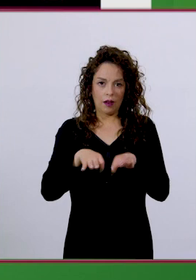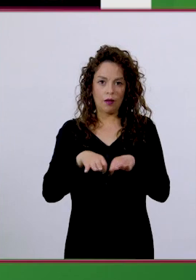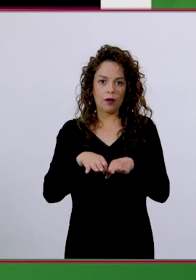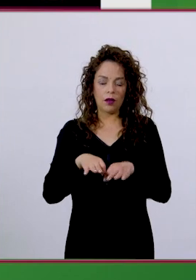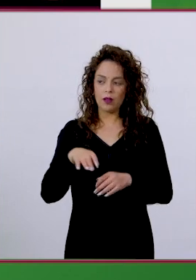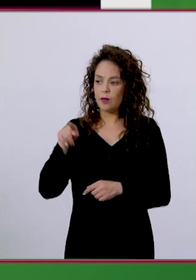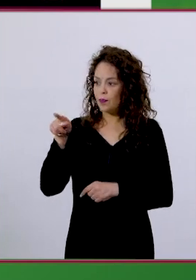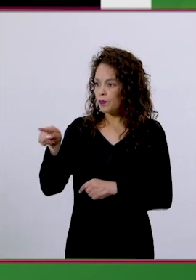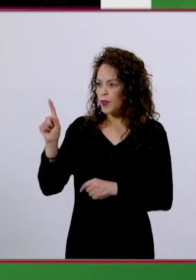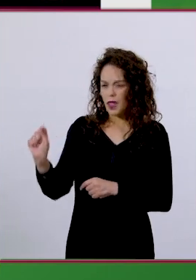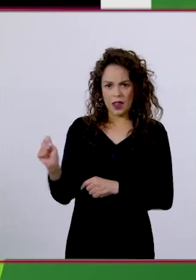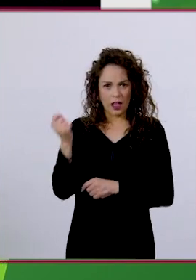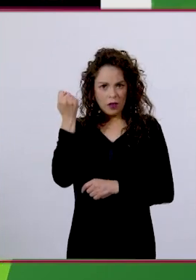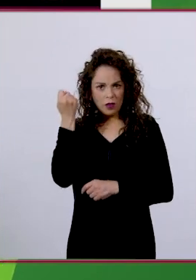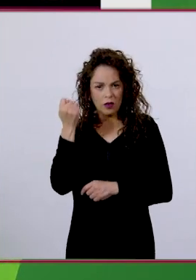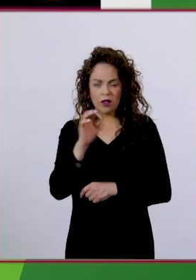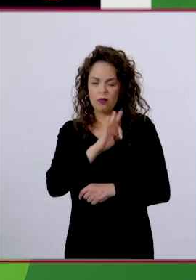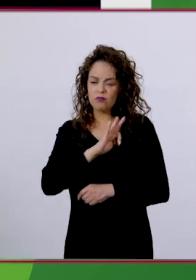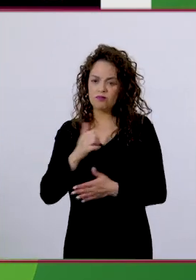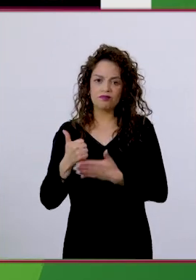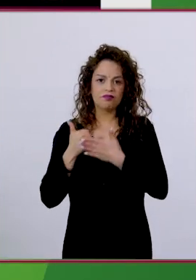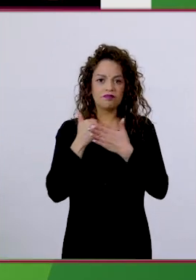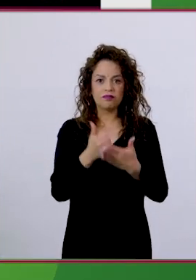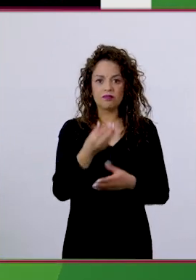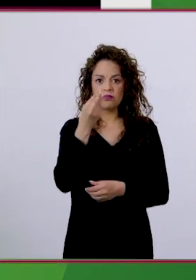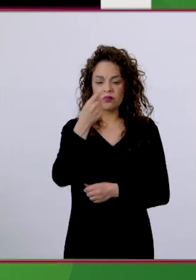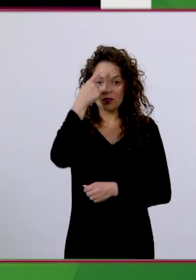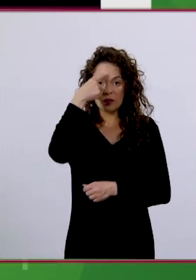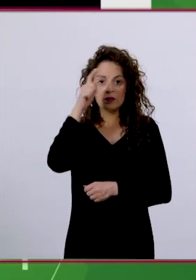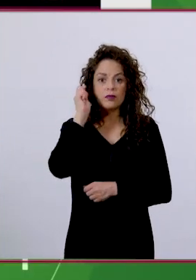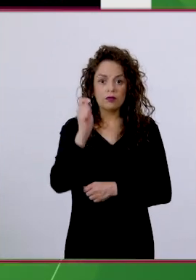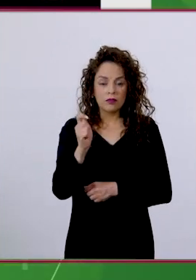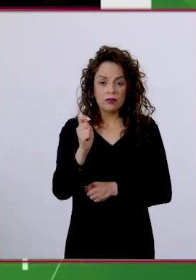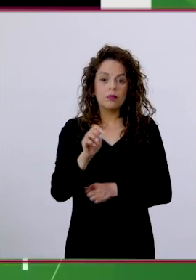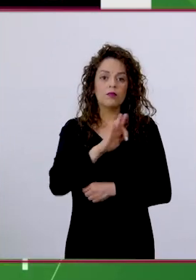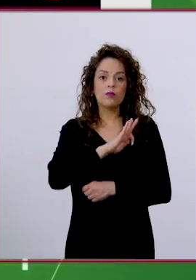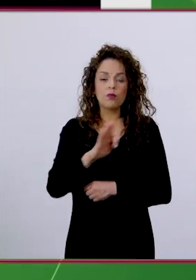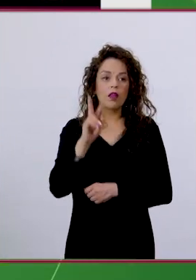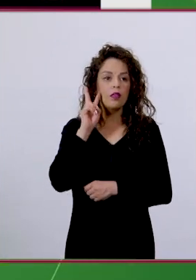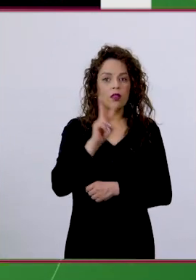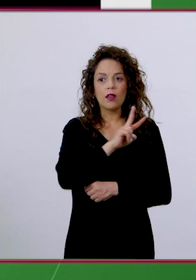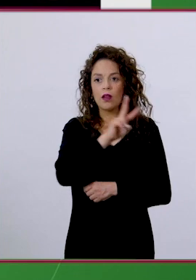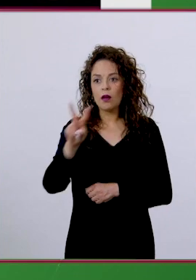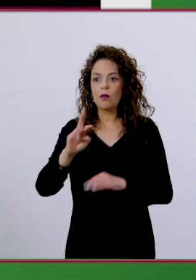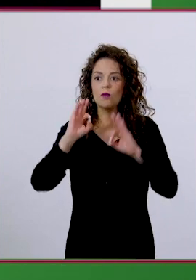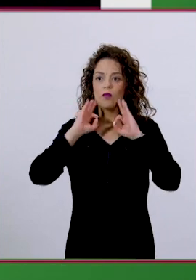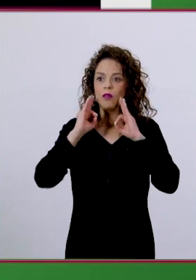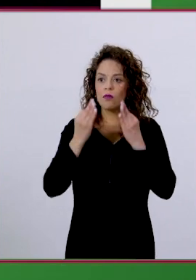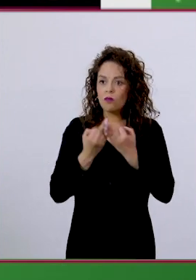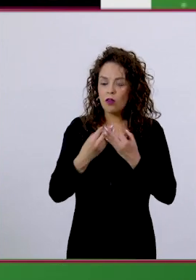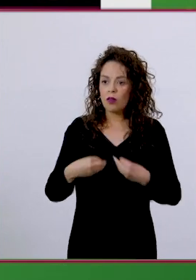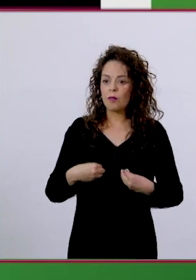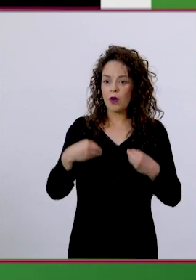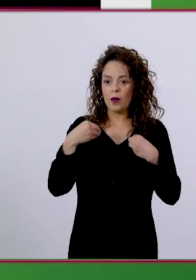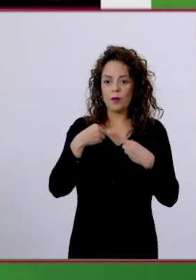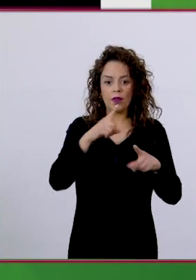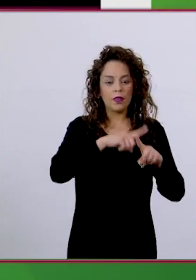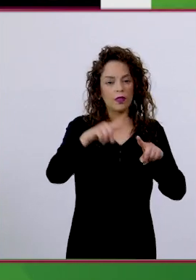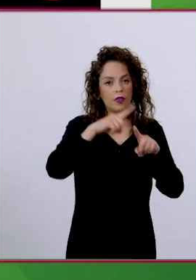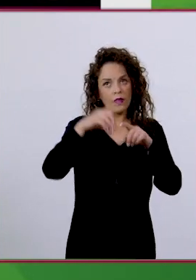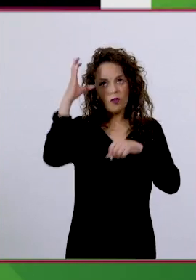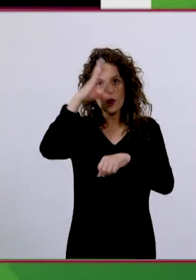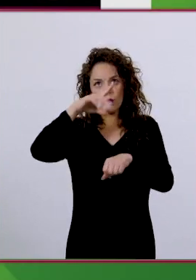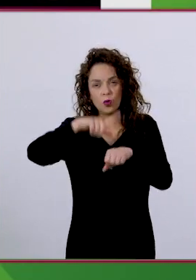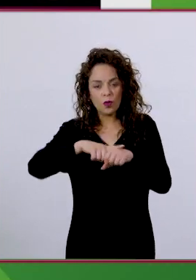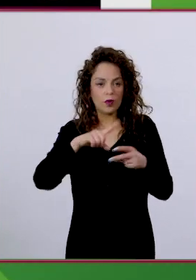a mí me parece que puede ayudar bastante para dar visibilidad a las condiciones de vida de distintas culturas y de distintos poblados